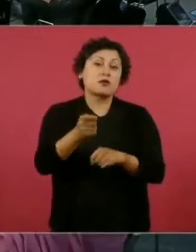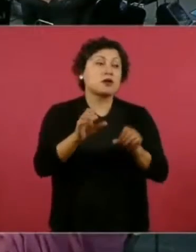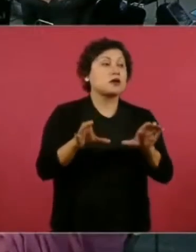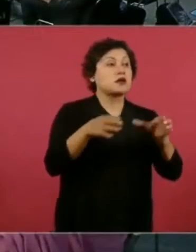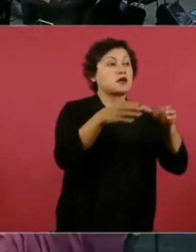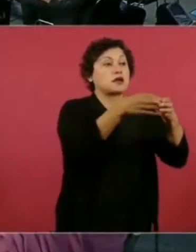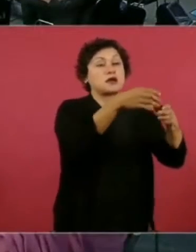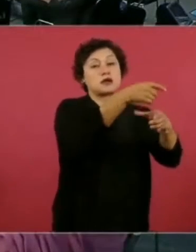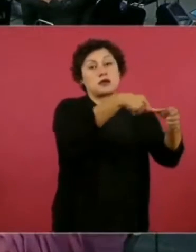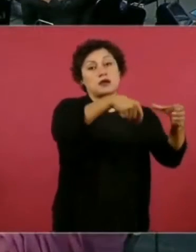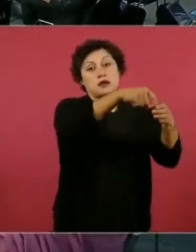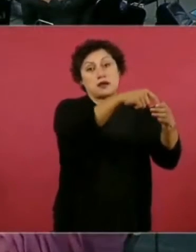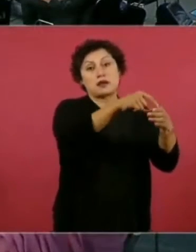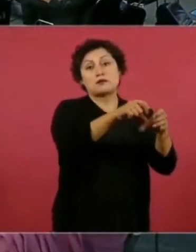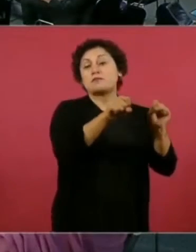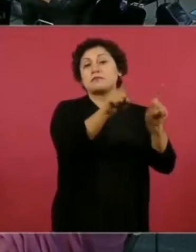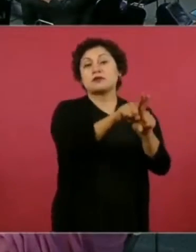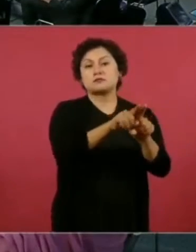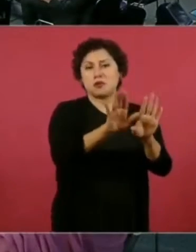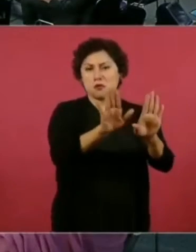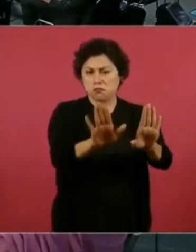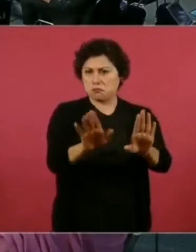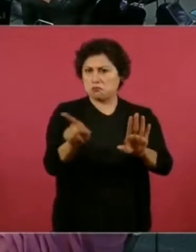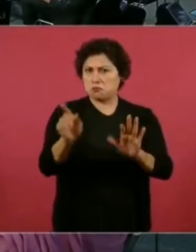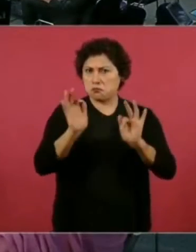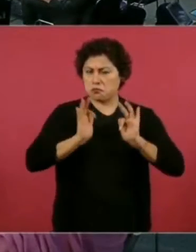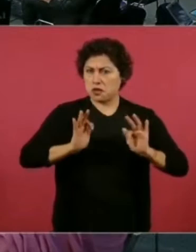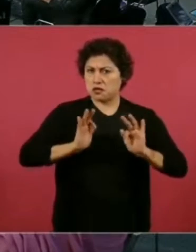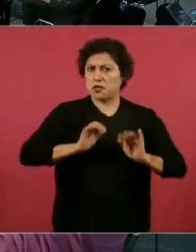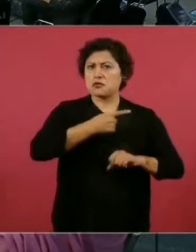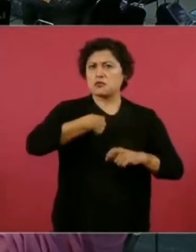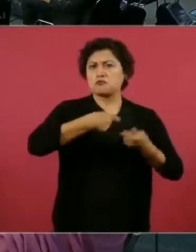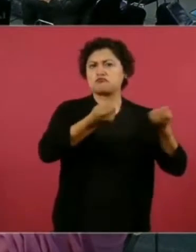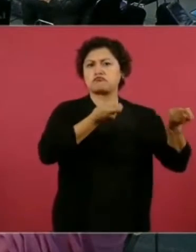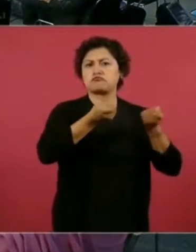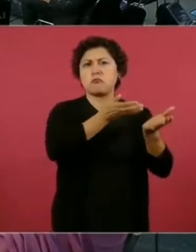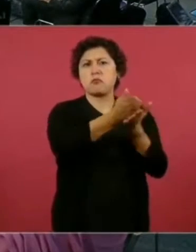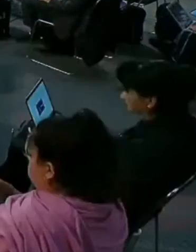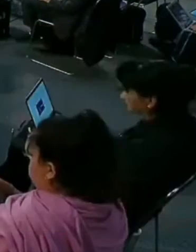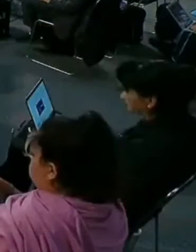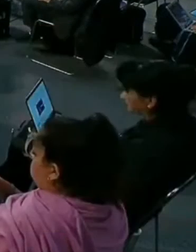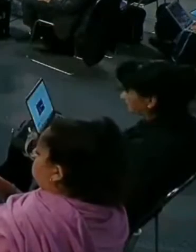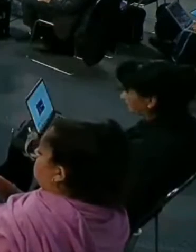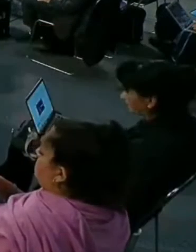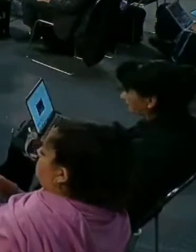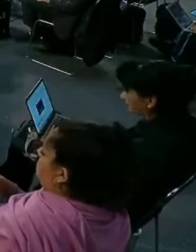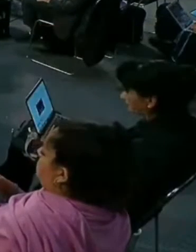hacemos cargo de que los medios de información no digan nada.